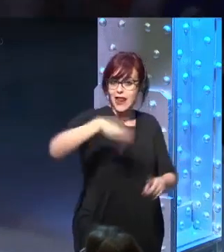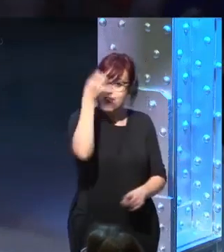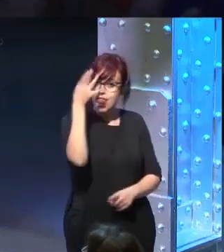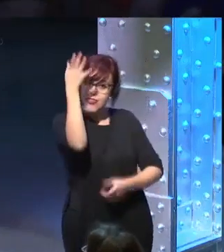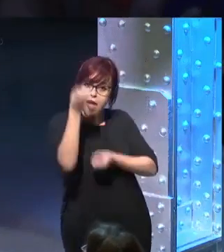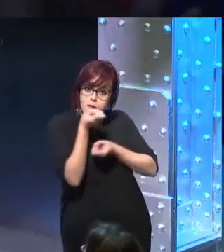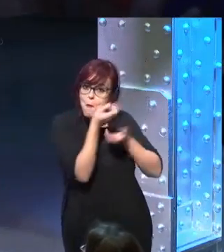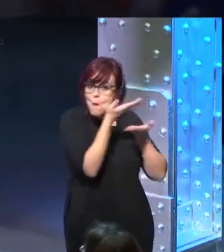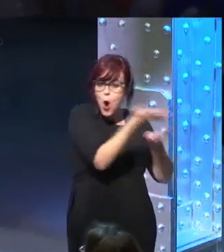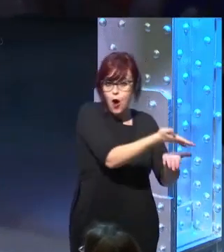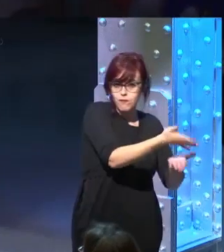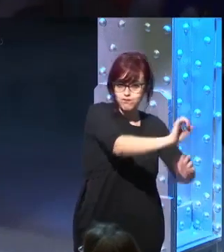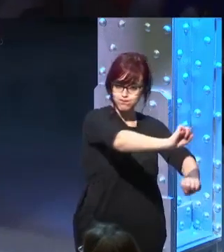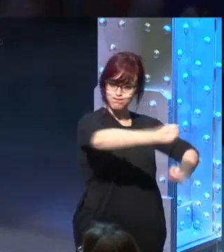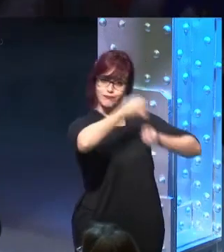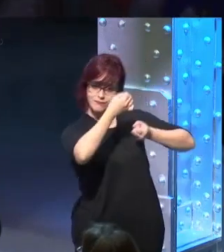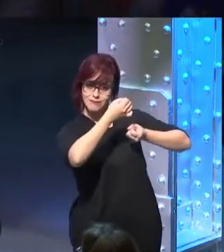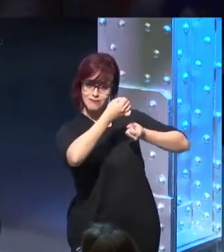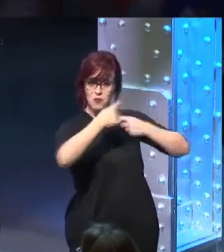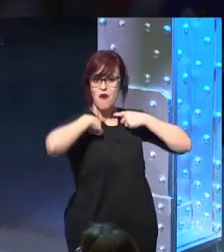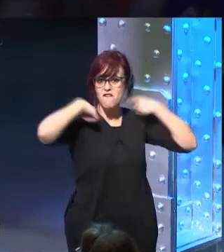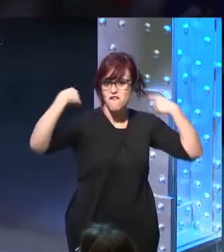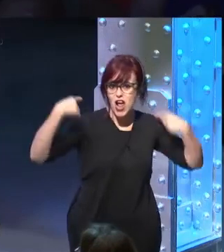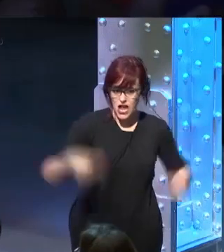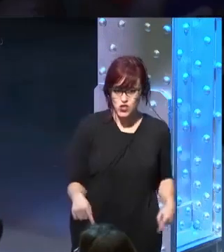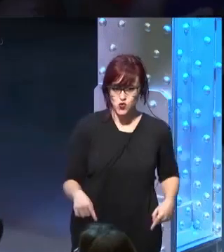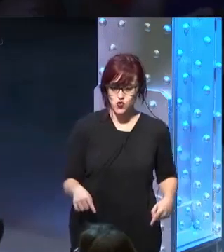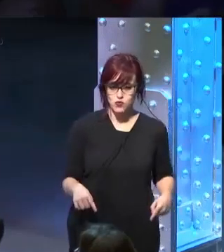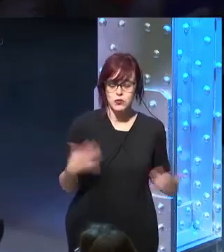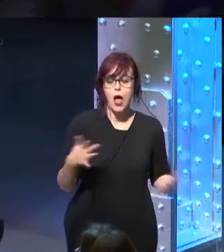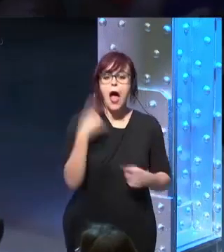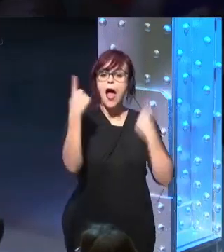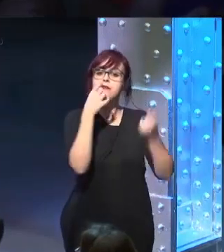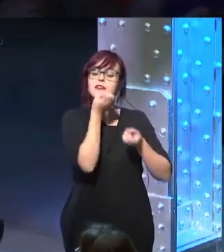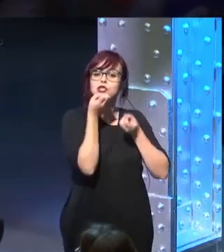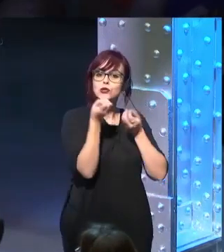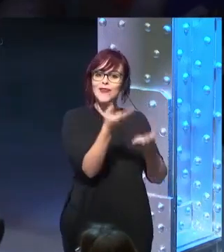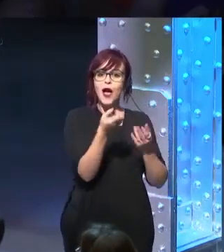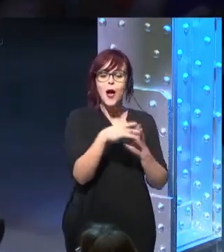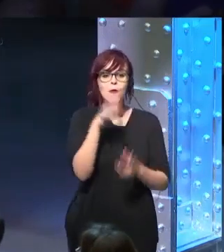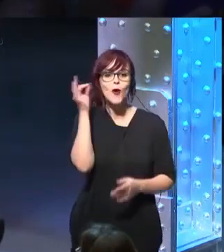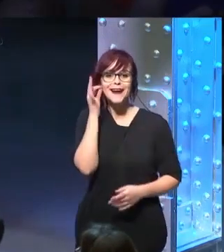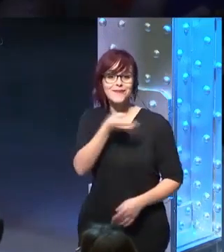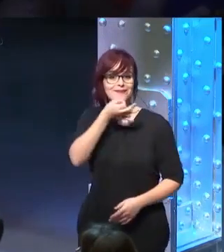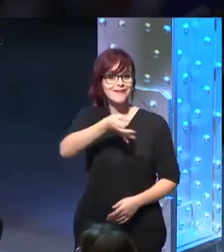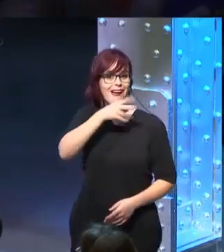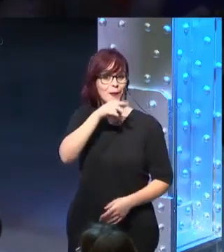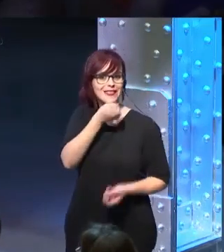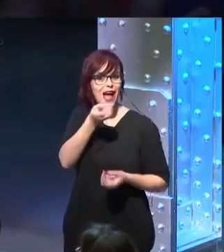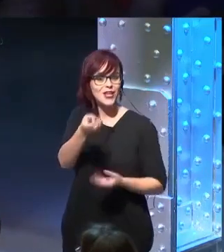ejemplo. Por ejemplo, hacemos un comentario y después hay silencio. Nadie dice